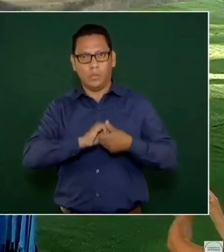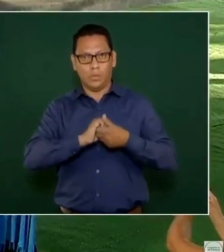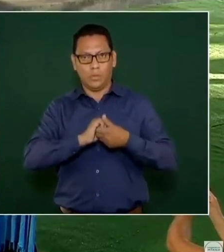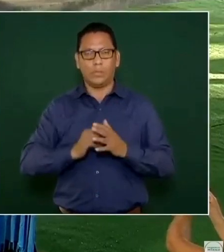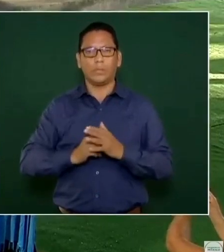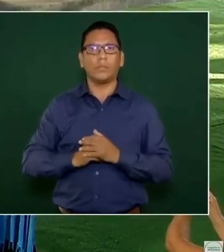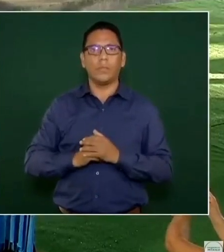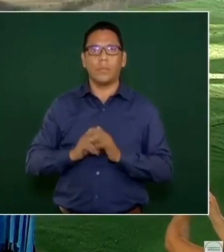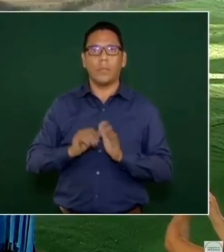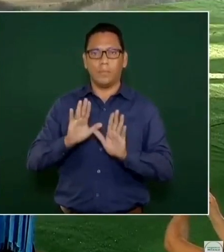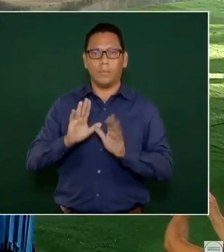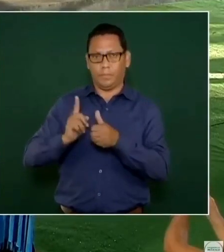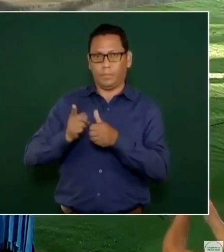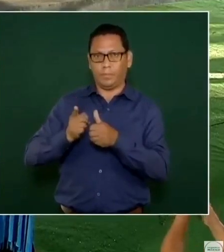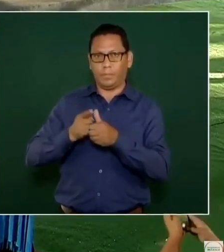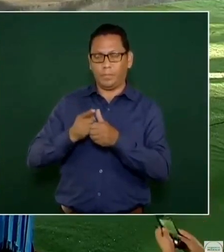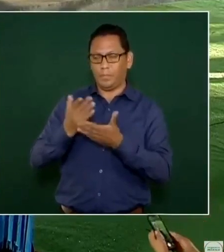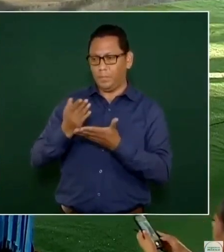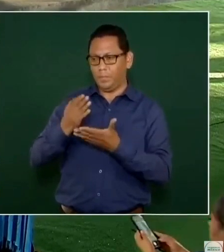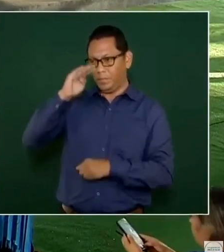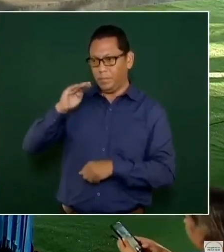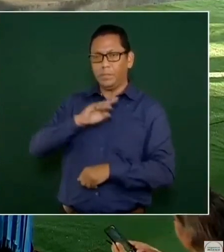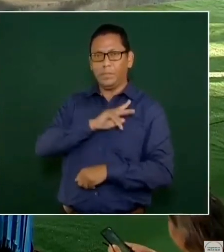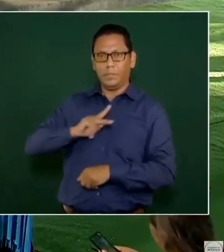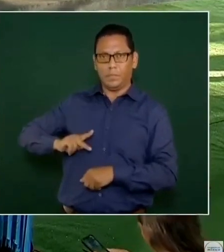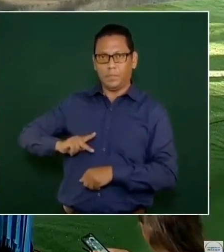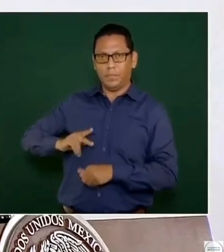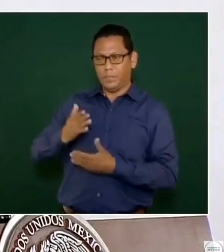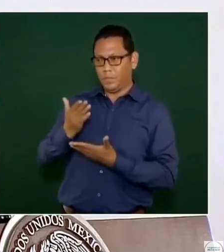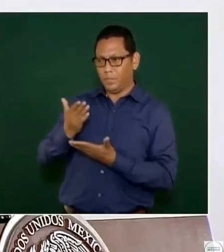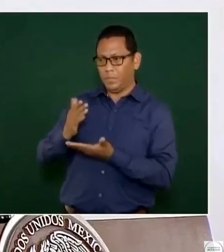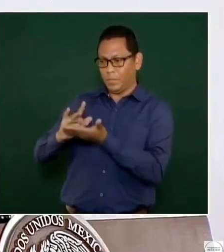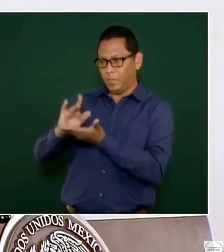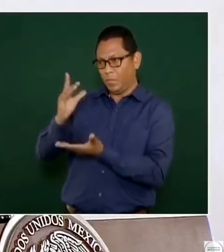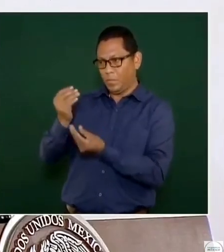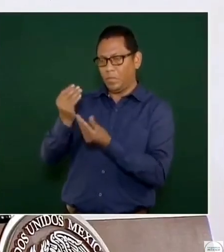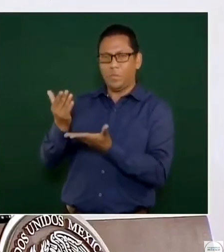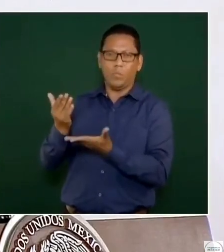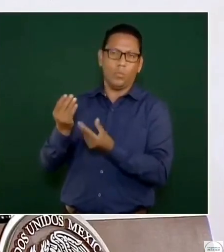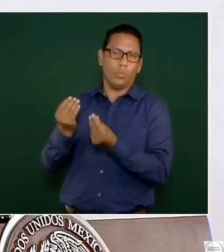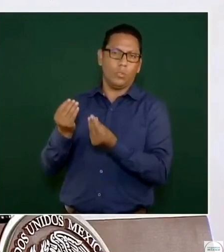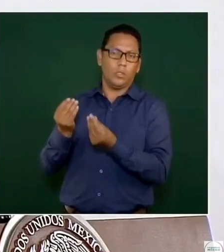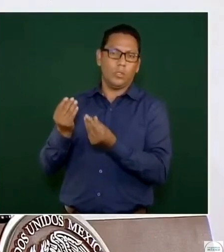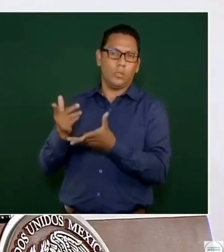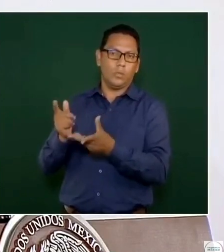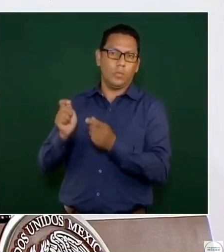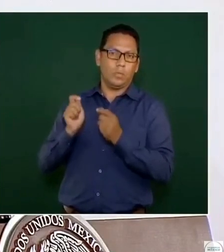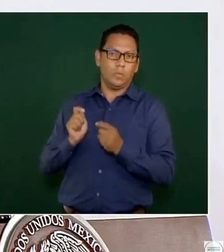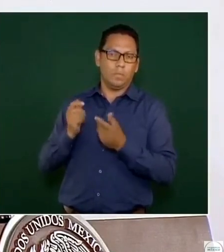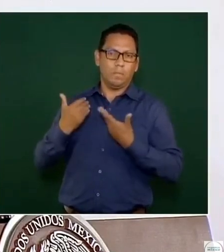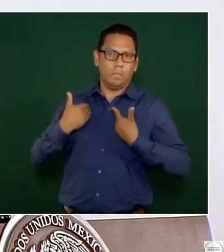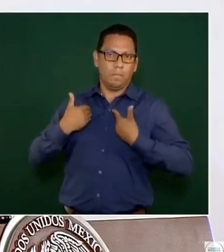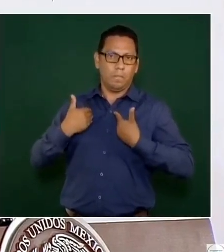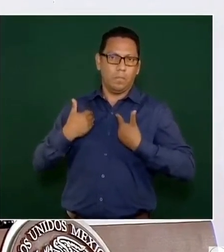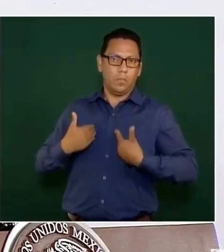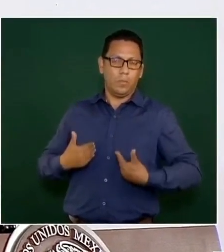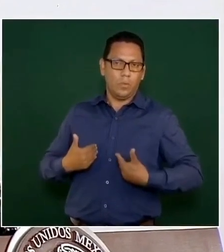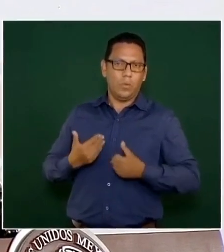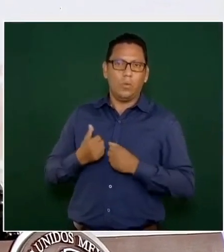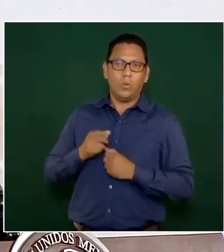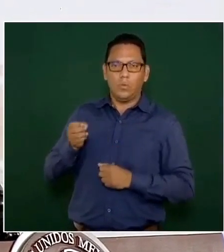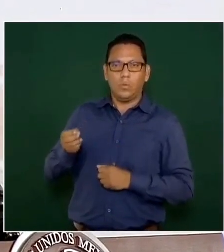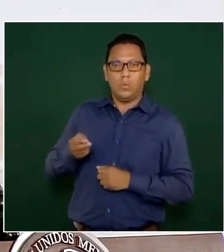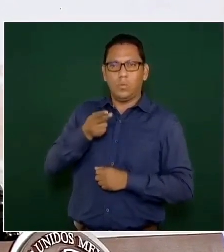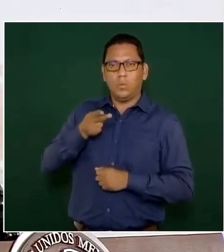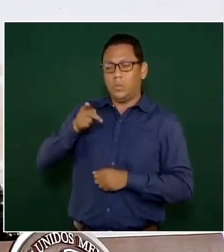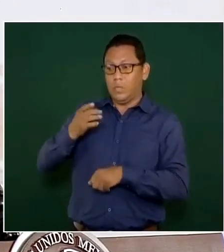Bueno, en primer lugar, señor presidente, yo quiero agradecerle el alto honor que me hace al recibirme aquí en su